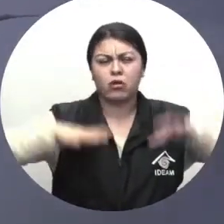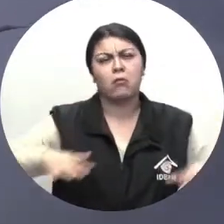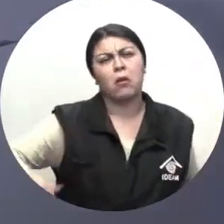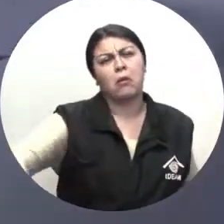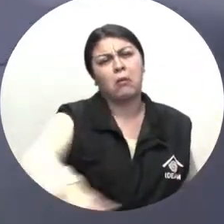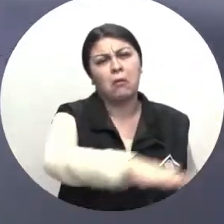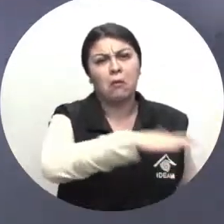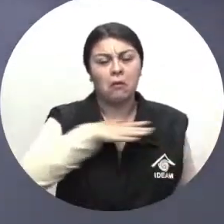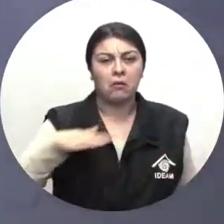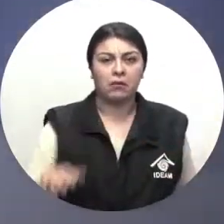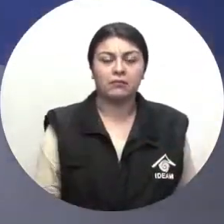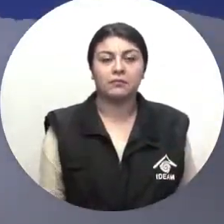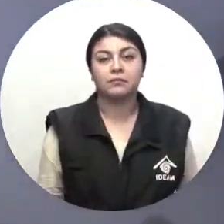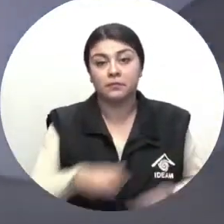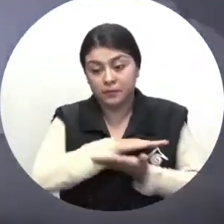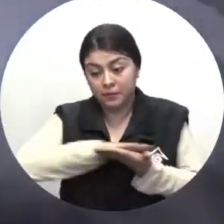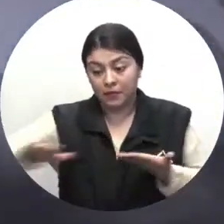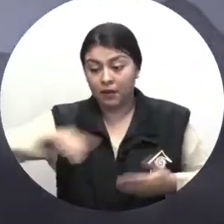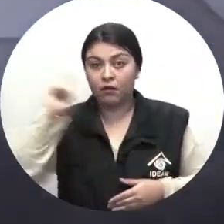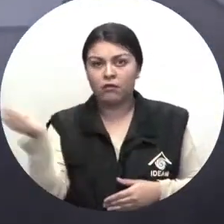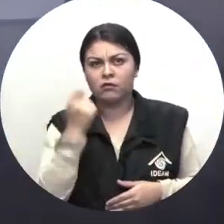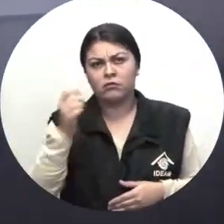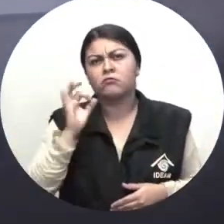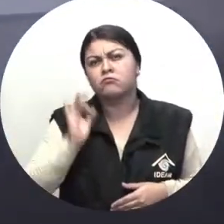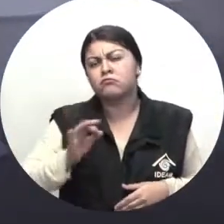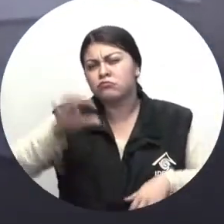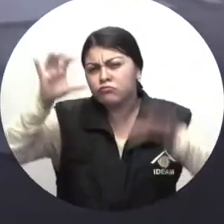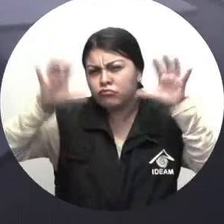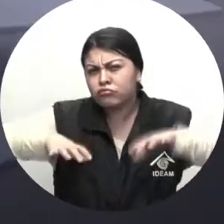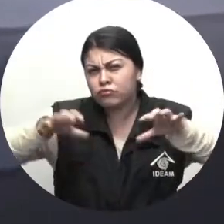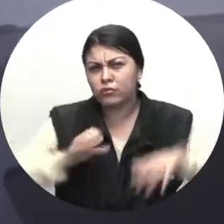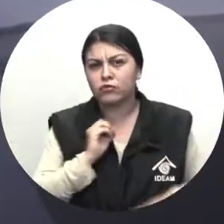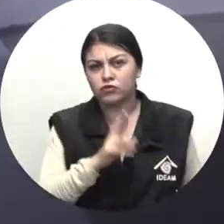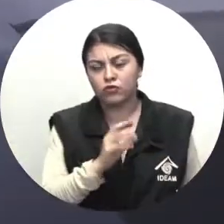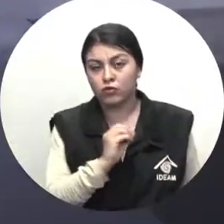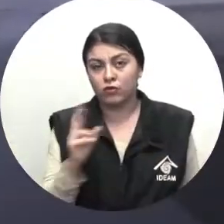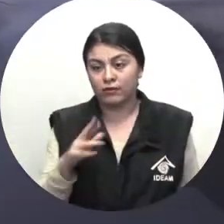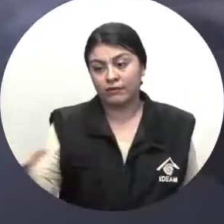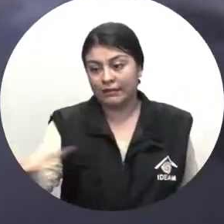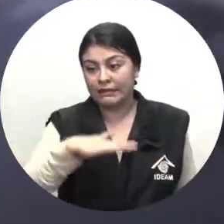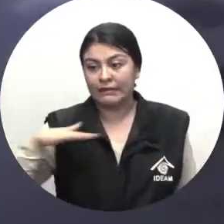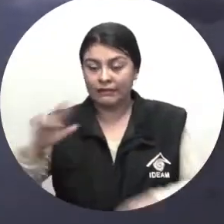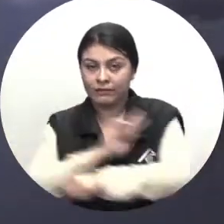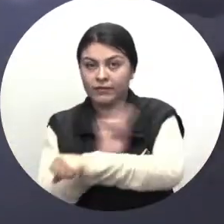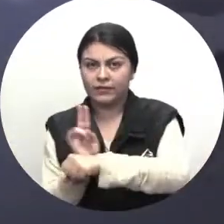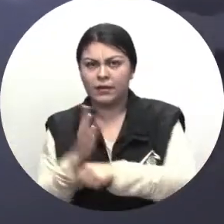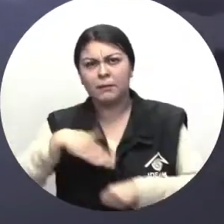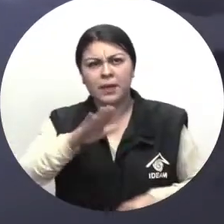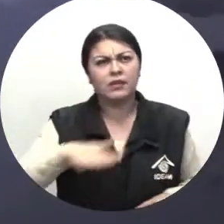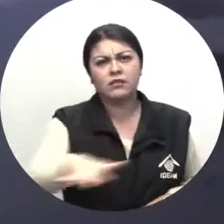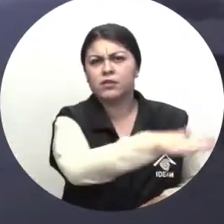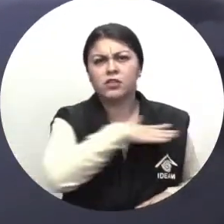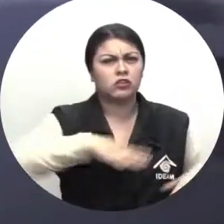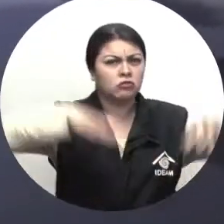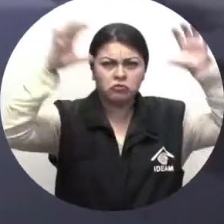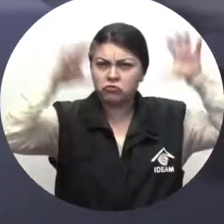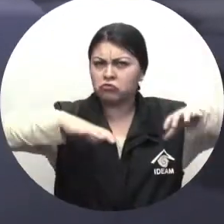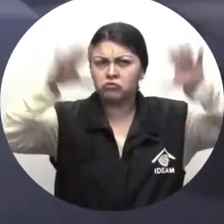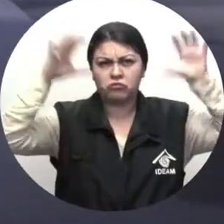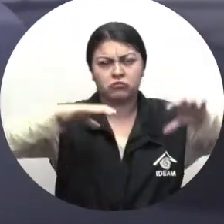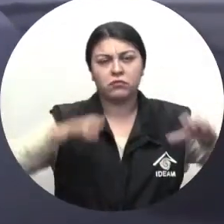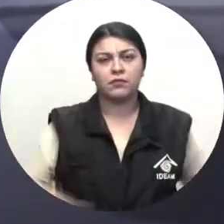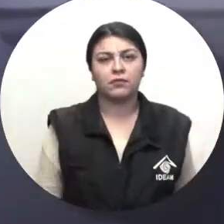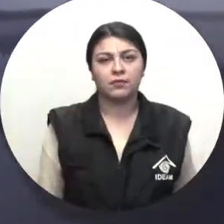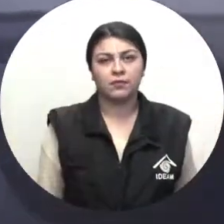el resto del área. En los llanos orientales tendremos algunas lluvias en el suroriente del Vichada, con predominio de tiempo seco en el resto